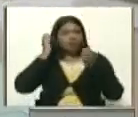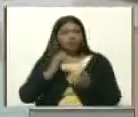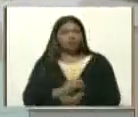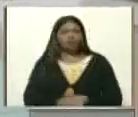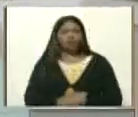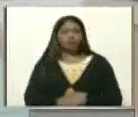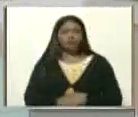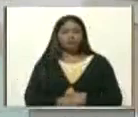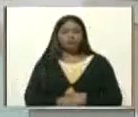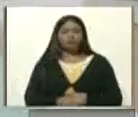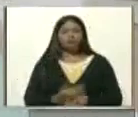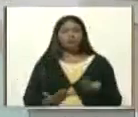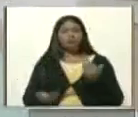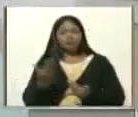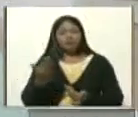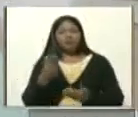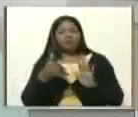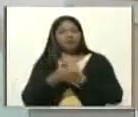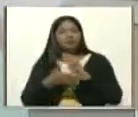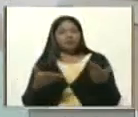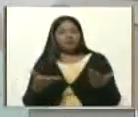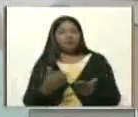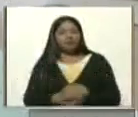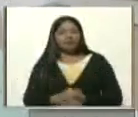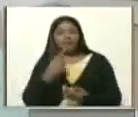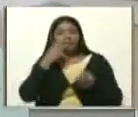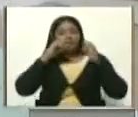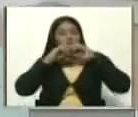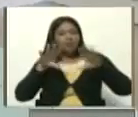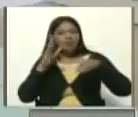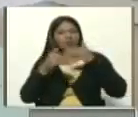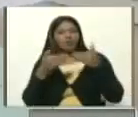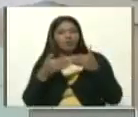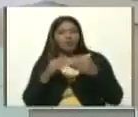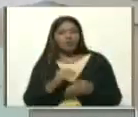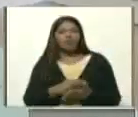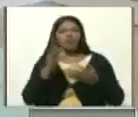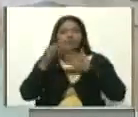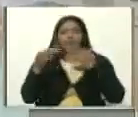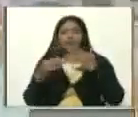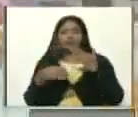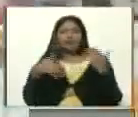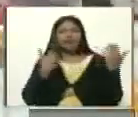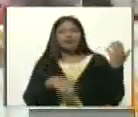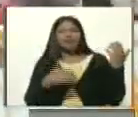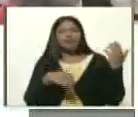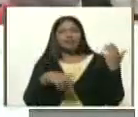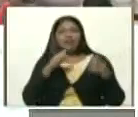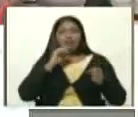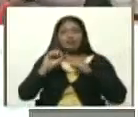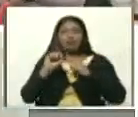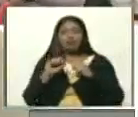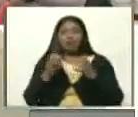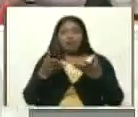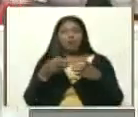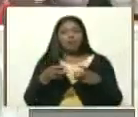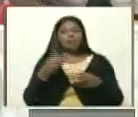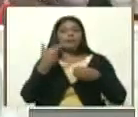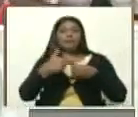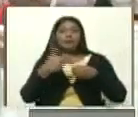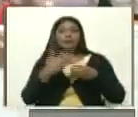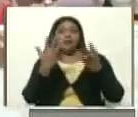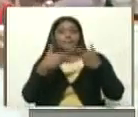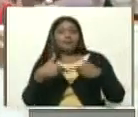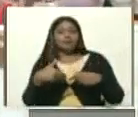Es importante que, no sé si no, se ha difundido el detalle, que cuando en Argentina se negó el abastecer combustible, la